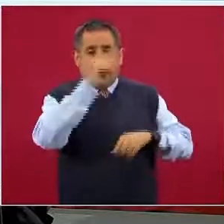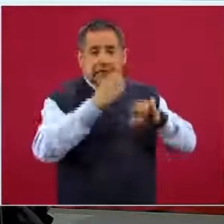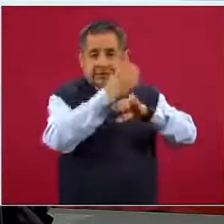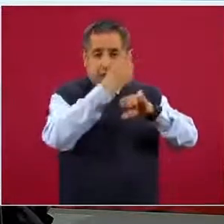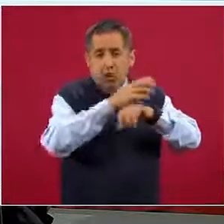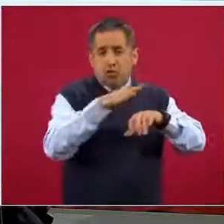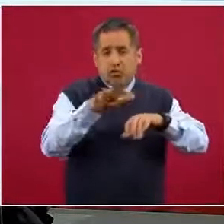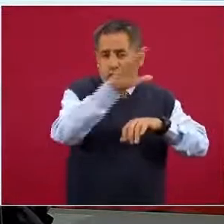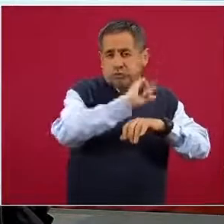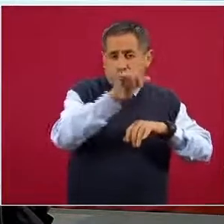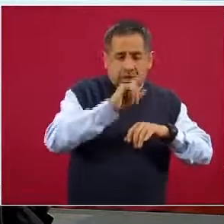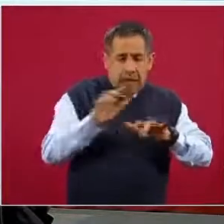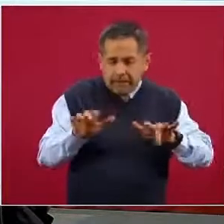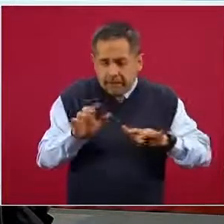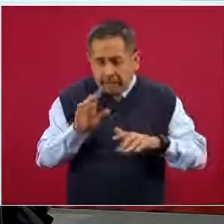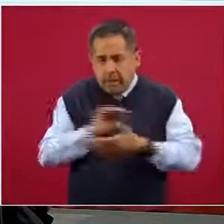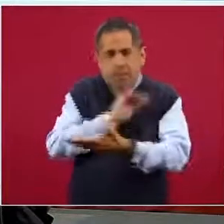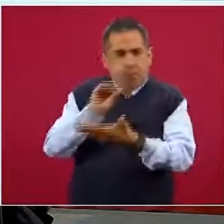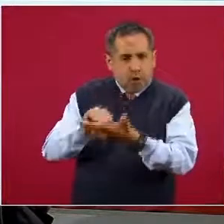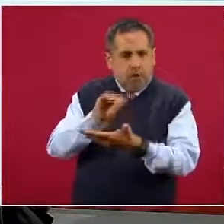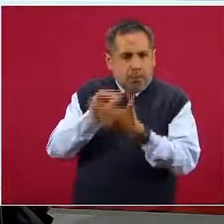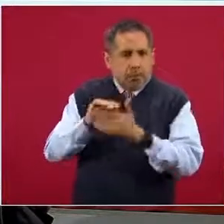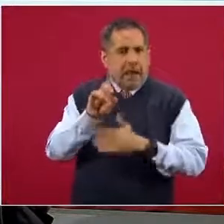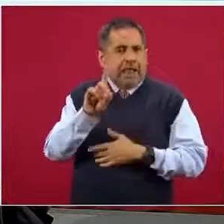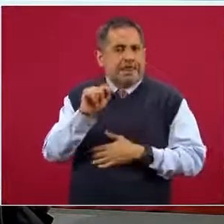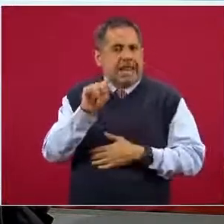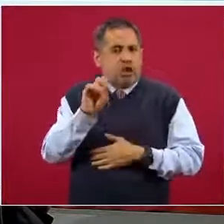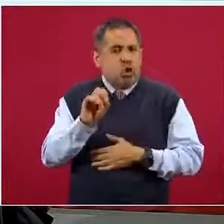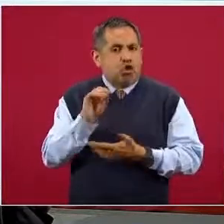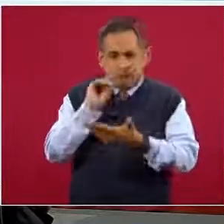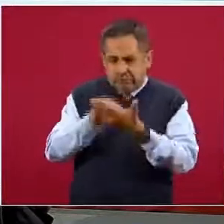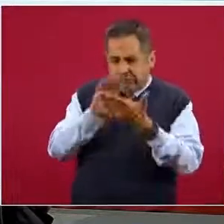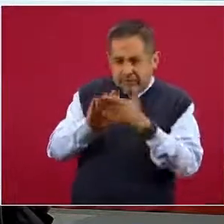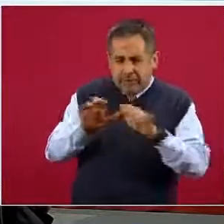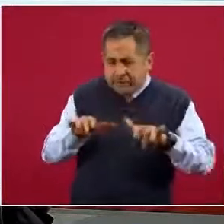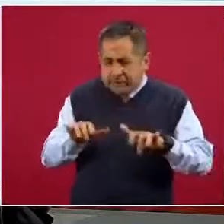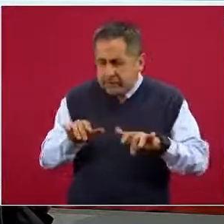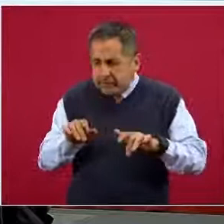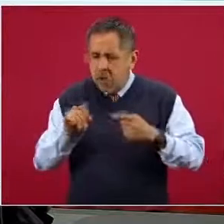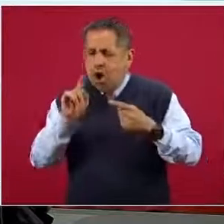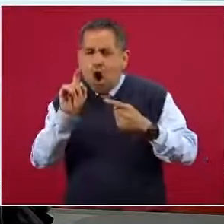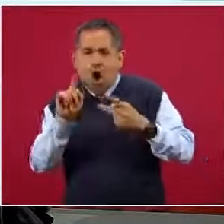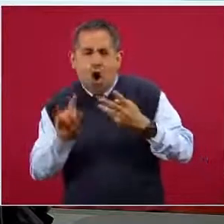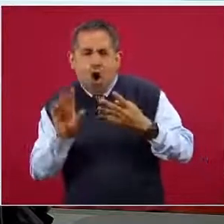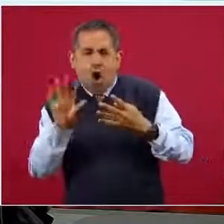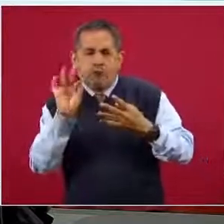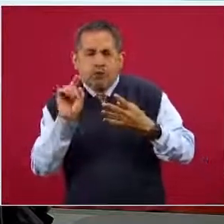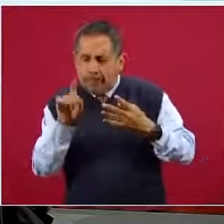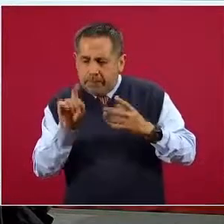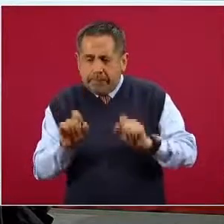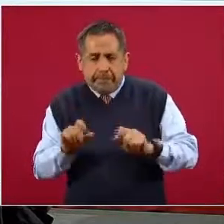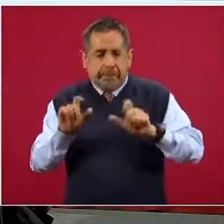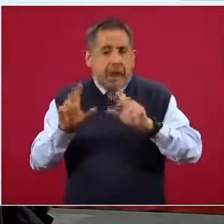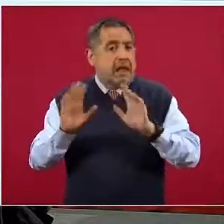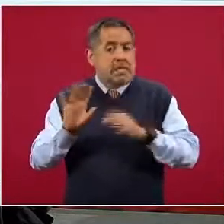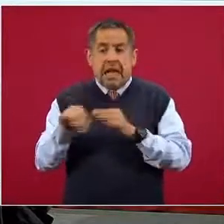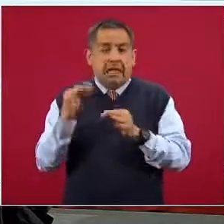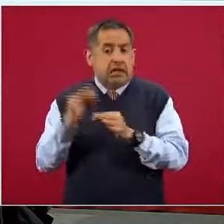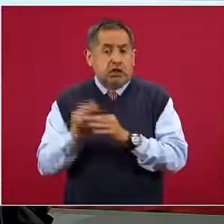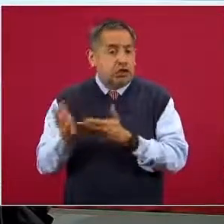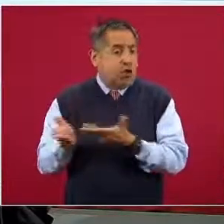los días realizando la clasificación y notificación de estos casos, y finalmente que esto también